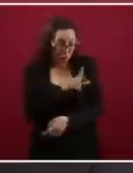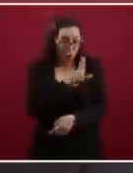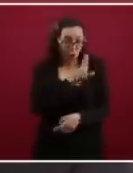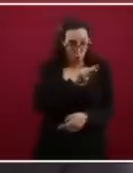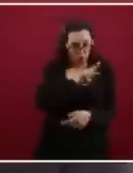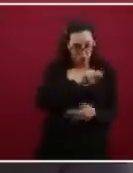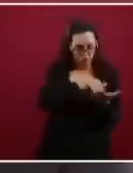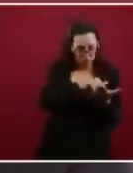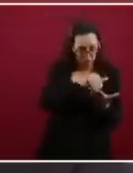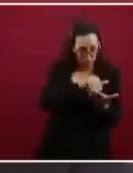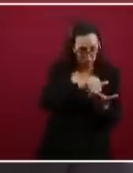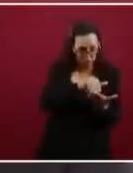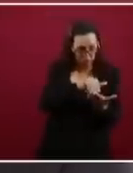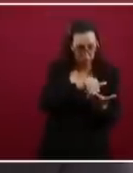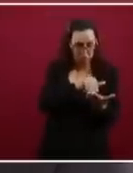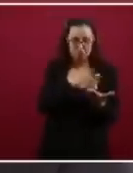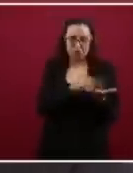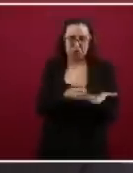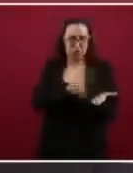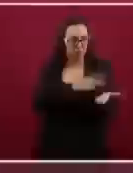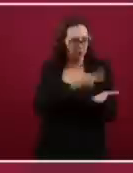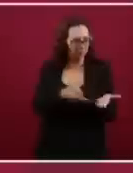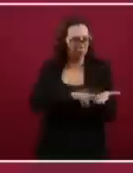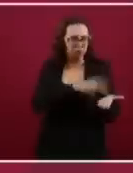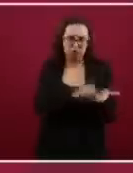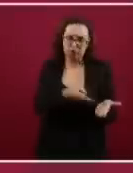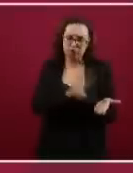o sea, son 10 veces más.